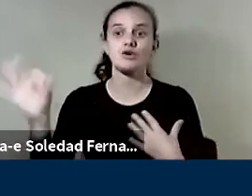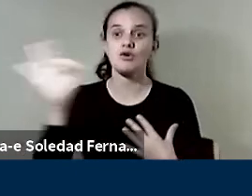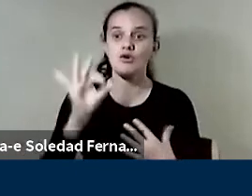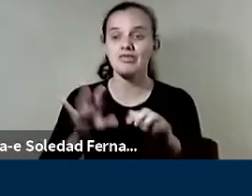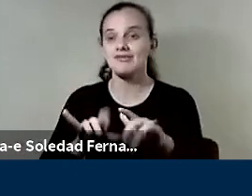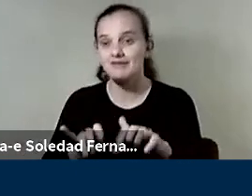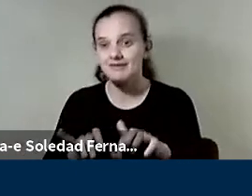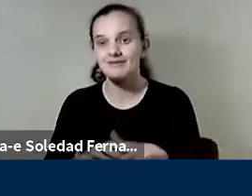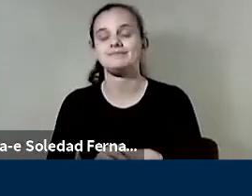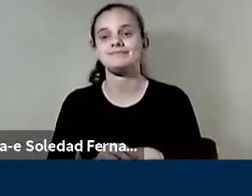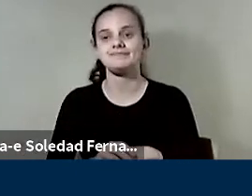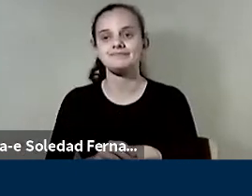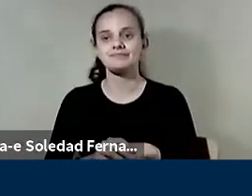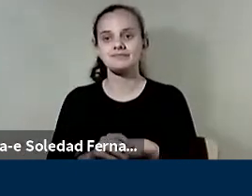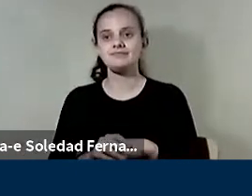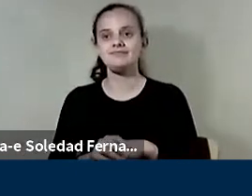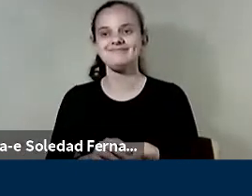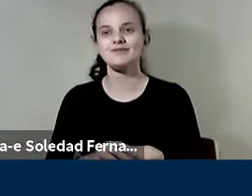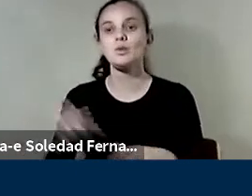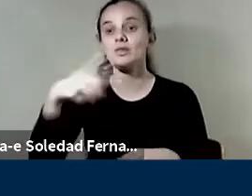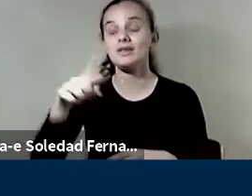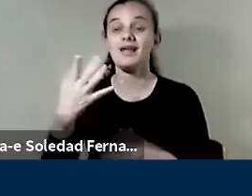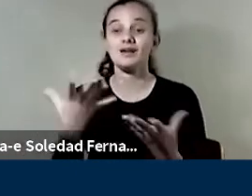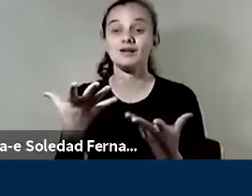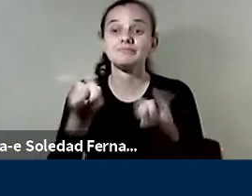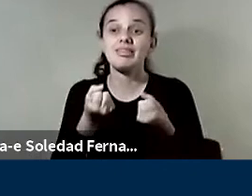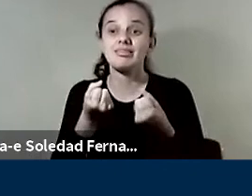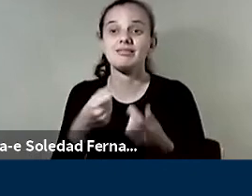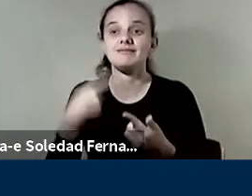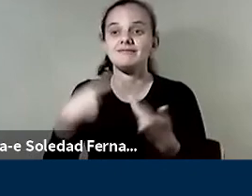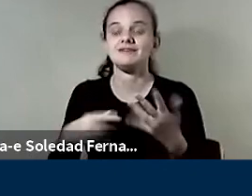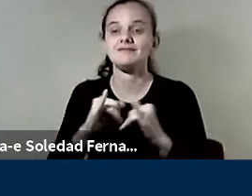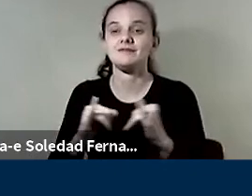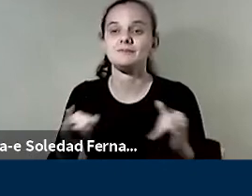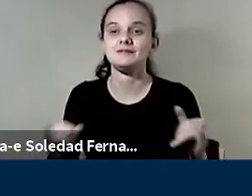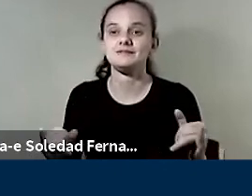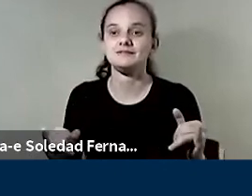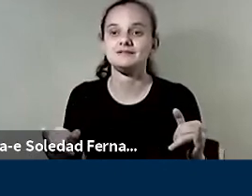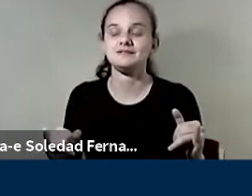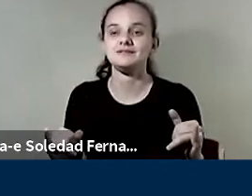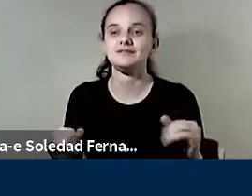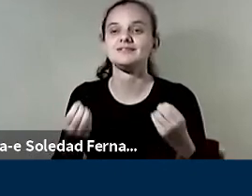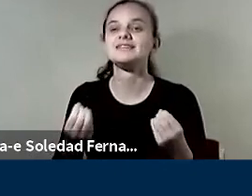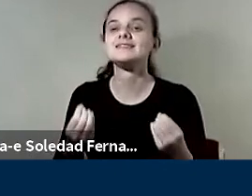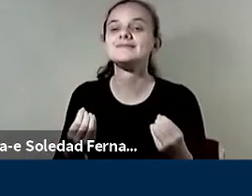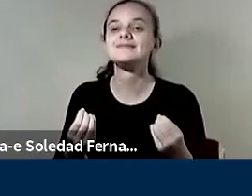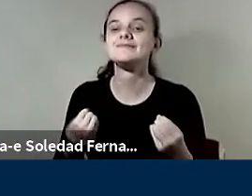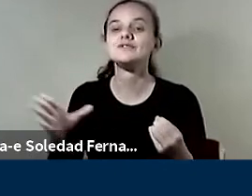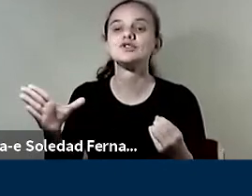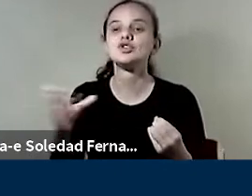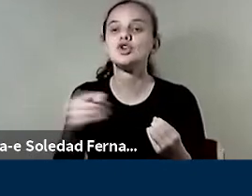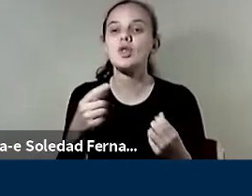constructoras del mundo, tanto digital como el mundo físico, e invitarlos a que tomen ahora que tienen esta